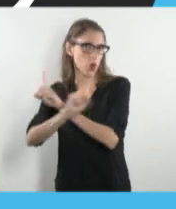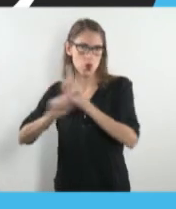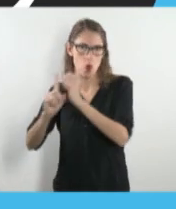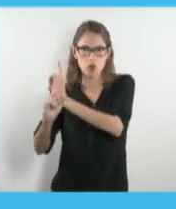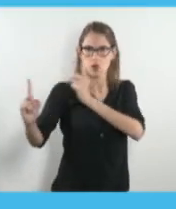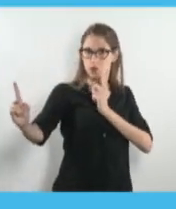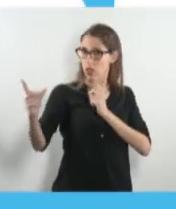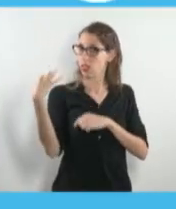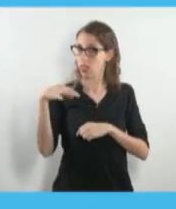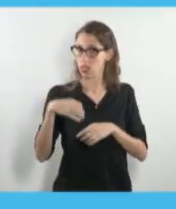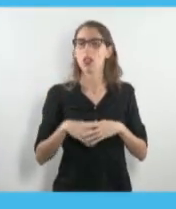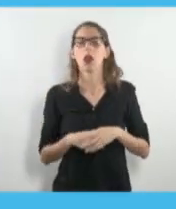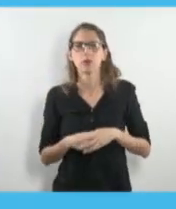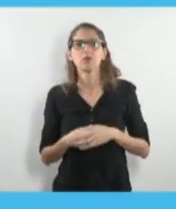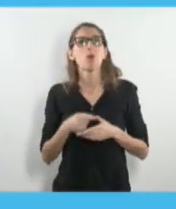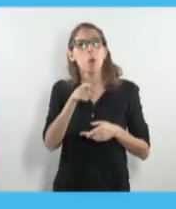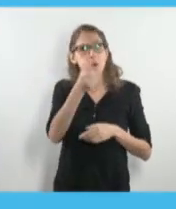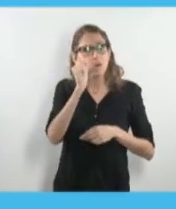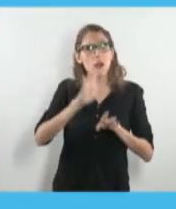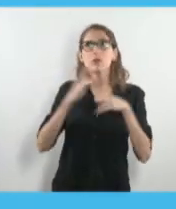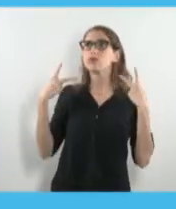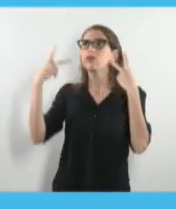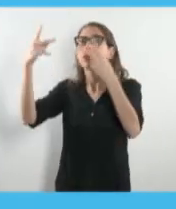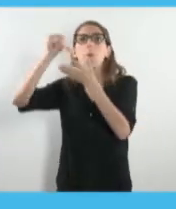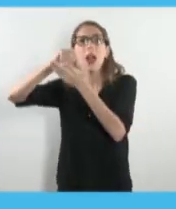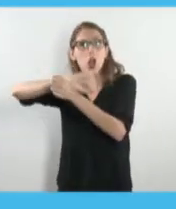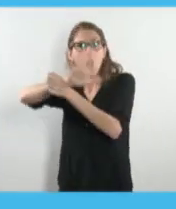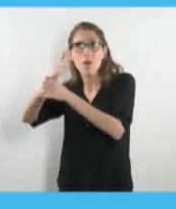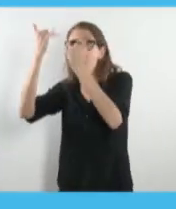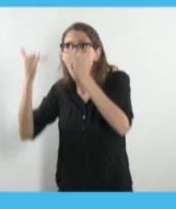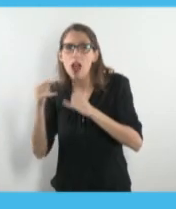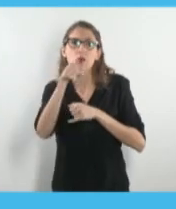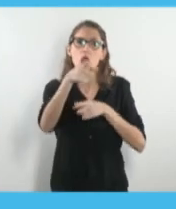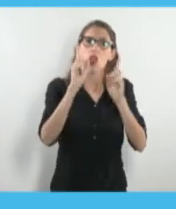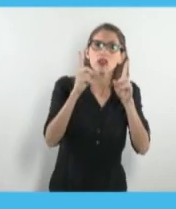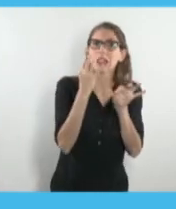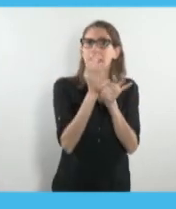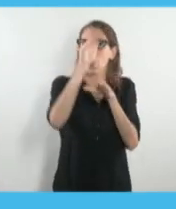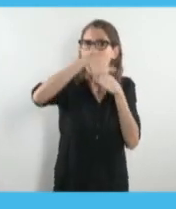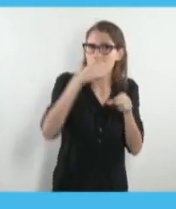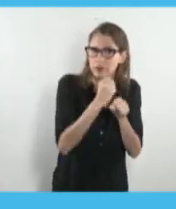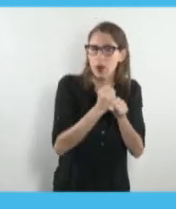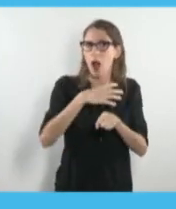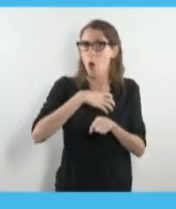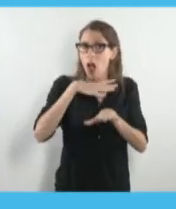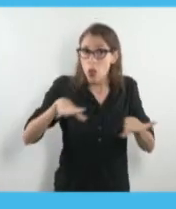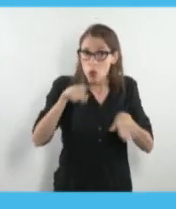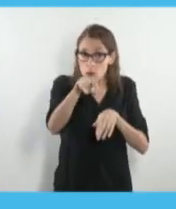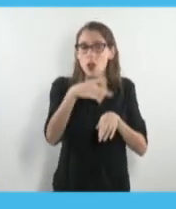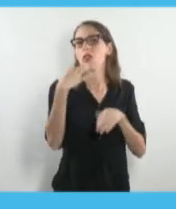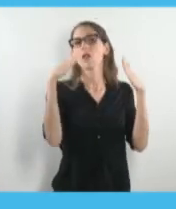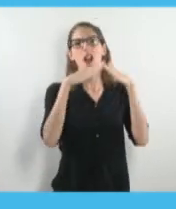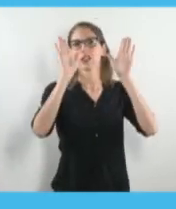respiratorias. Si viajaste a países con circulación del virus y sos docente, no docente o estudiante, se recomienda